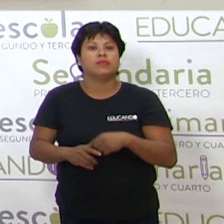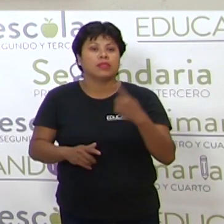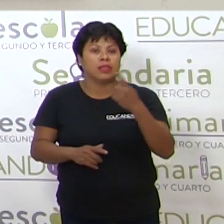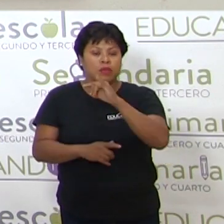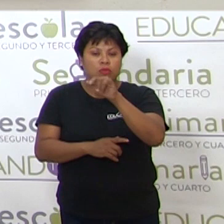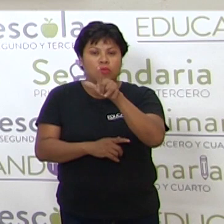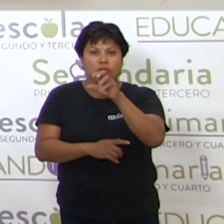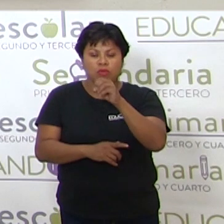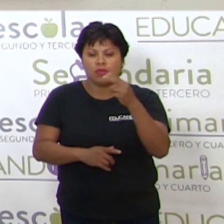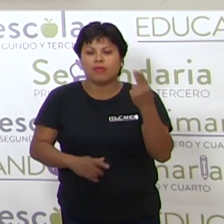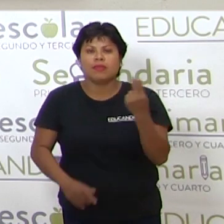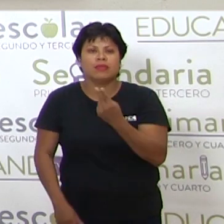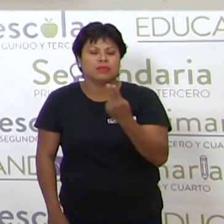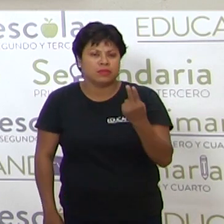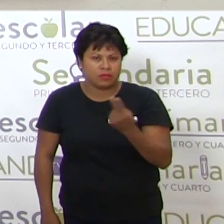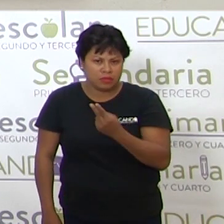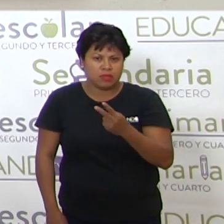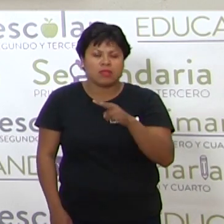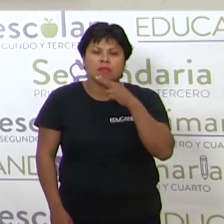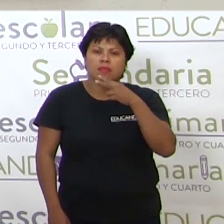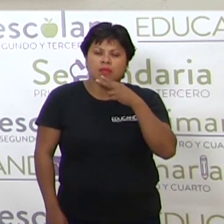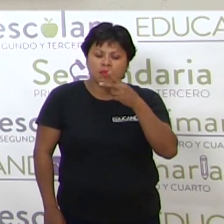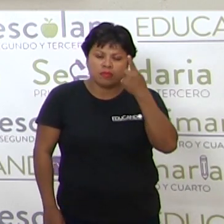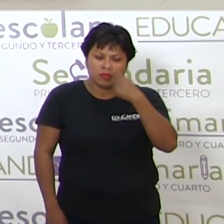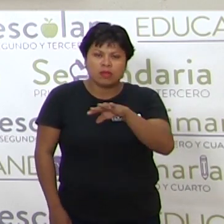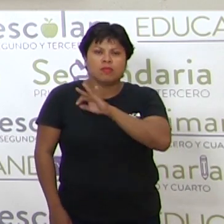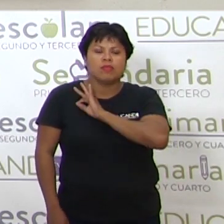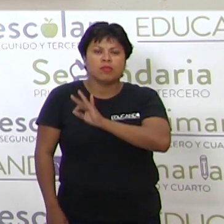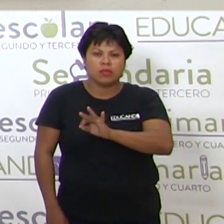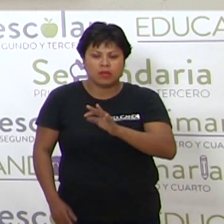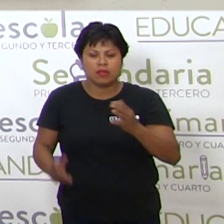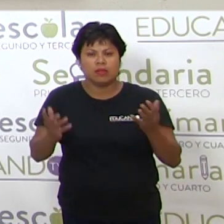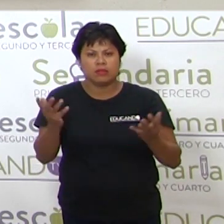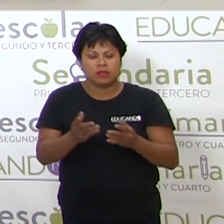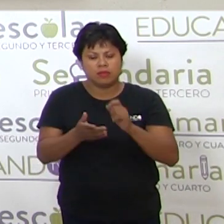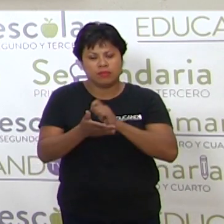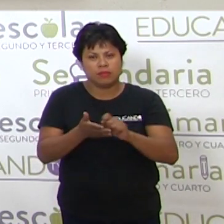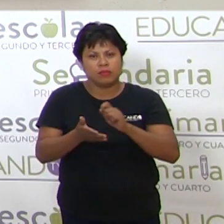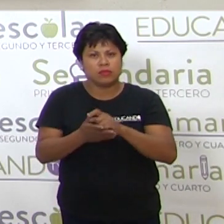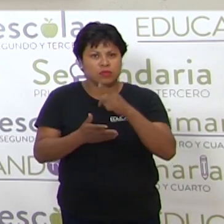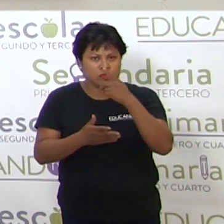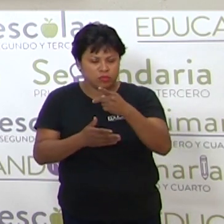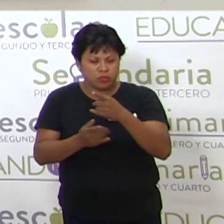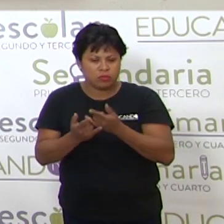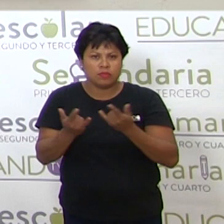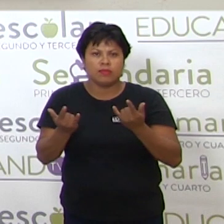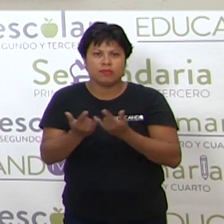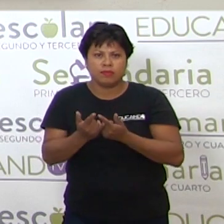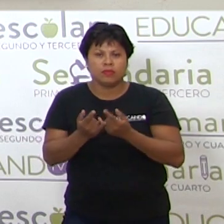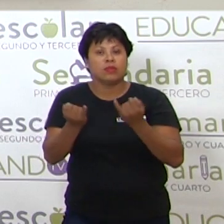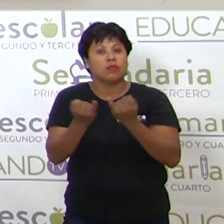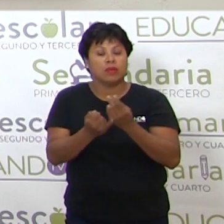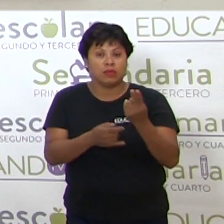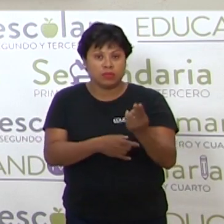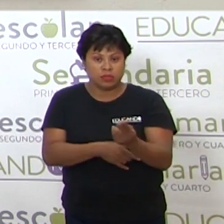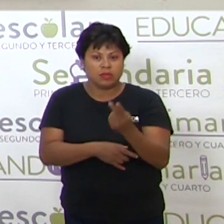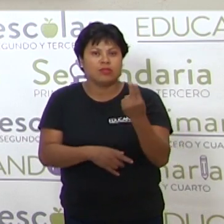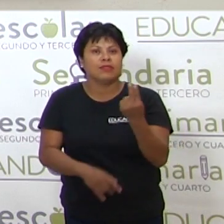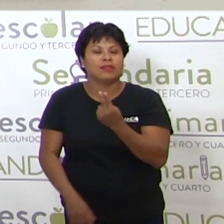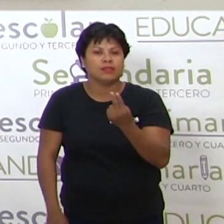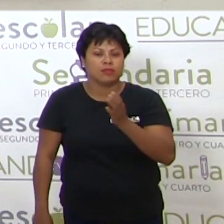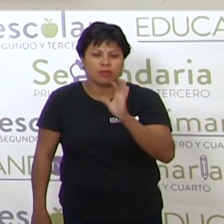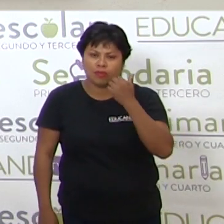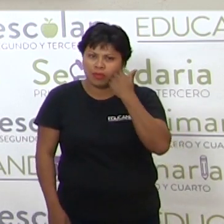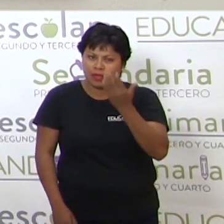julio necesitó de verbos para poder hacer la redacción de su diario igual ustedes los necesitan